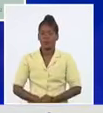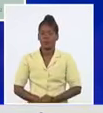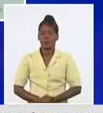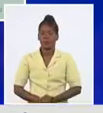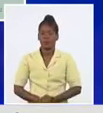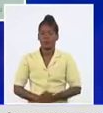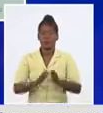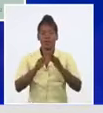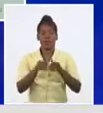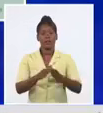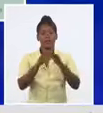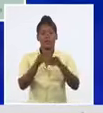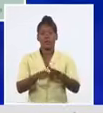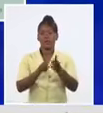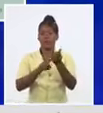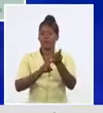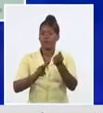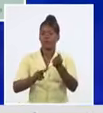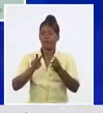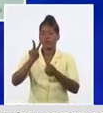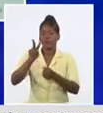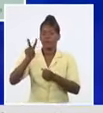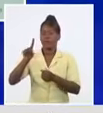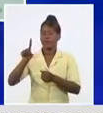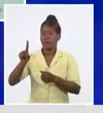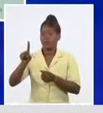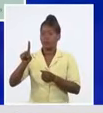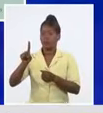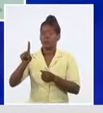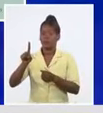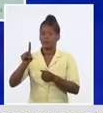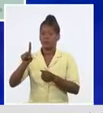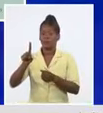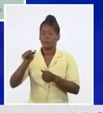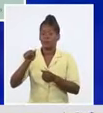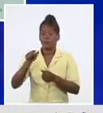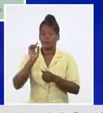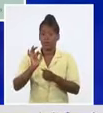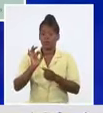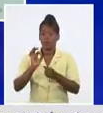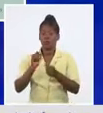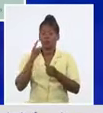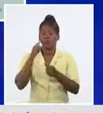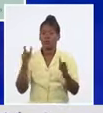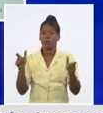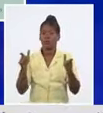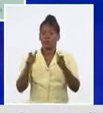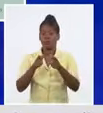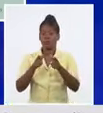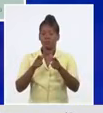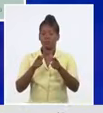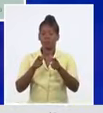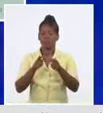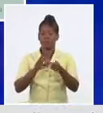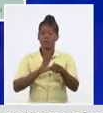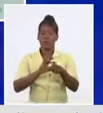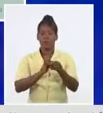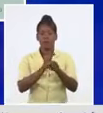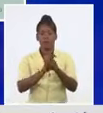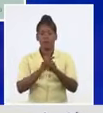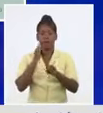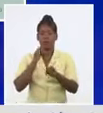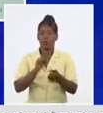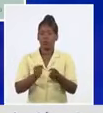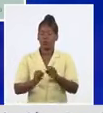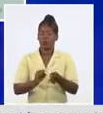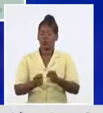Granma, 221 casos autóctonos, 43 casos menos en relación con la jornada anterior y con una transmisión